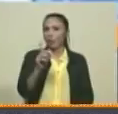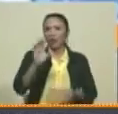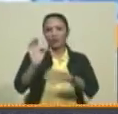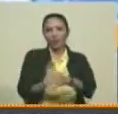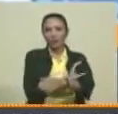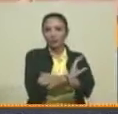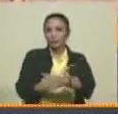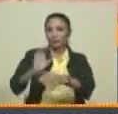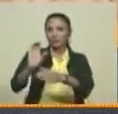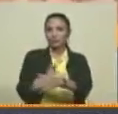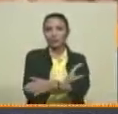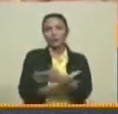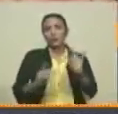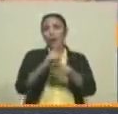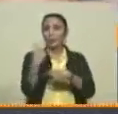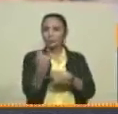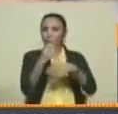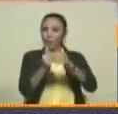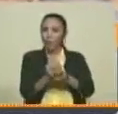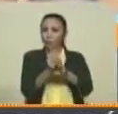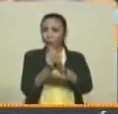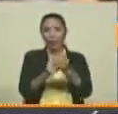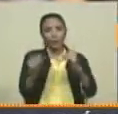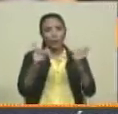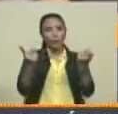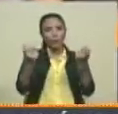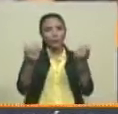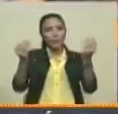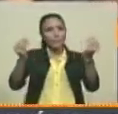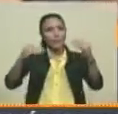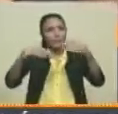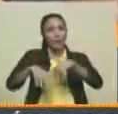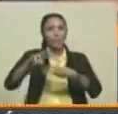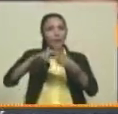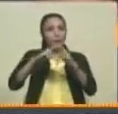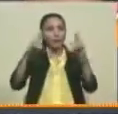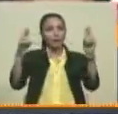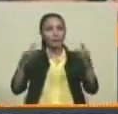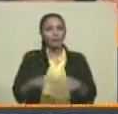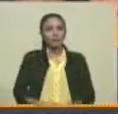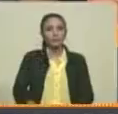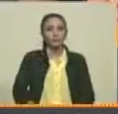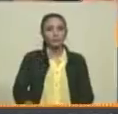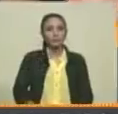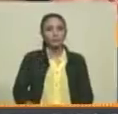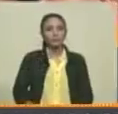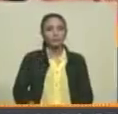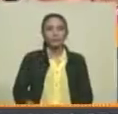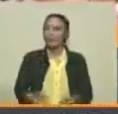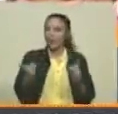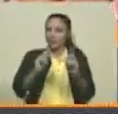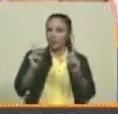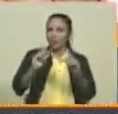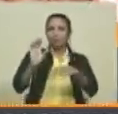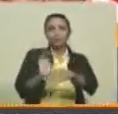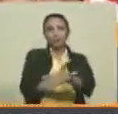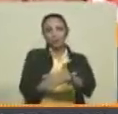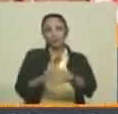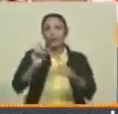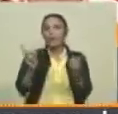Hacen falta muchas cosas para conseguir la paz. No,